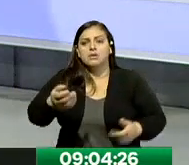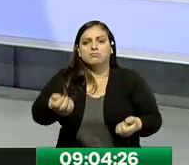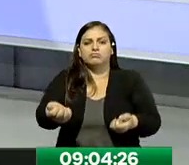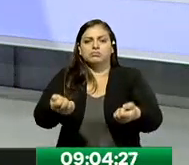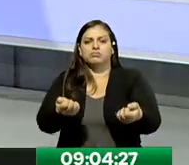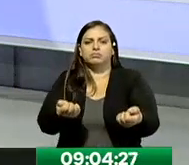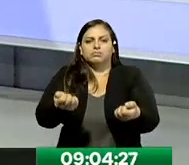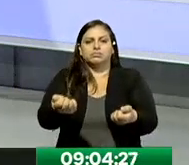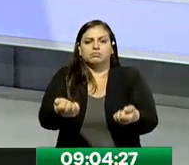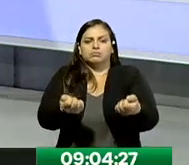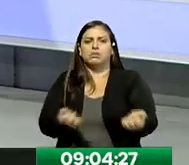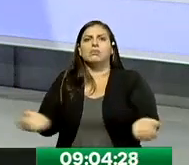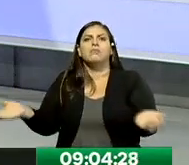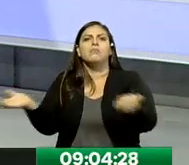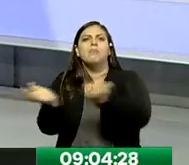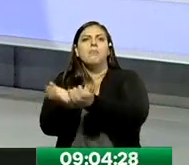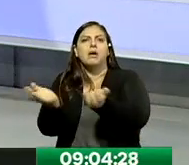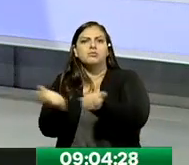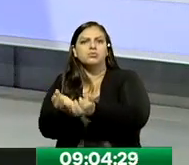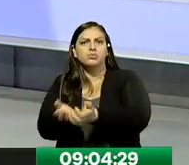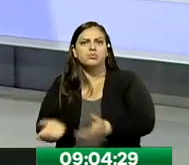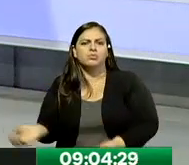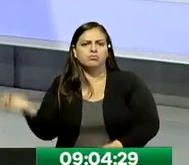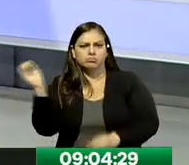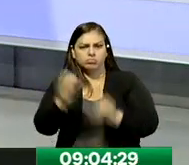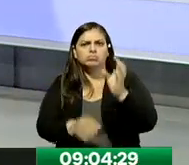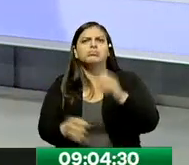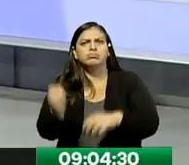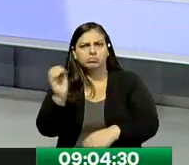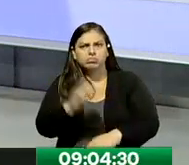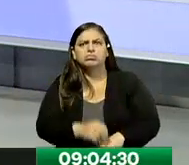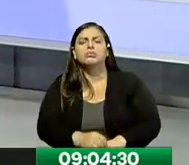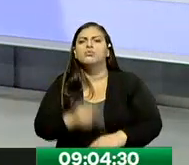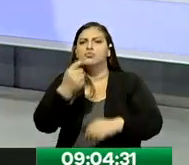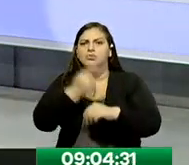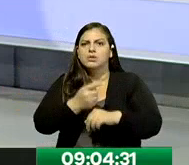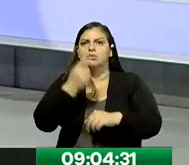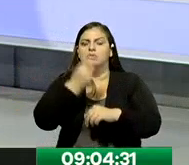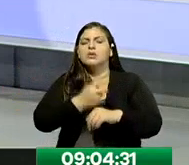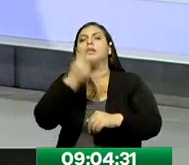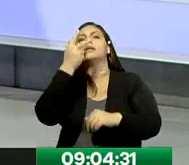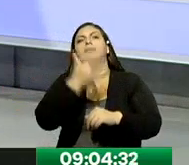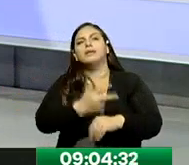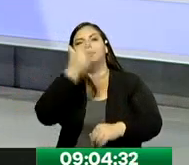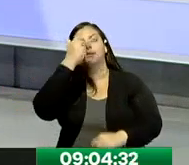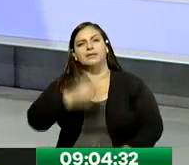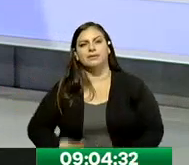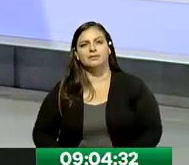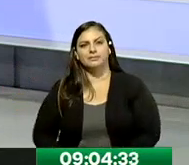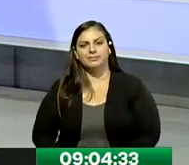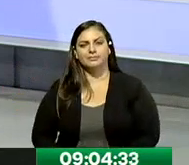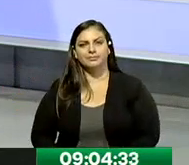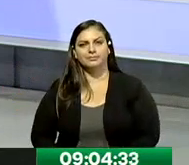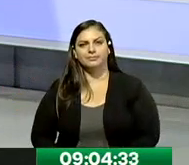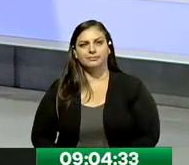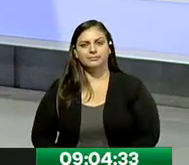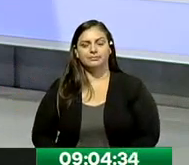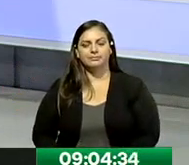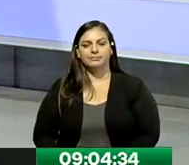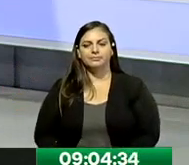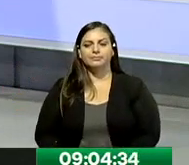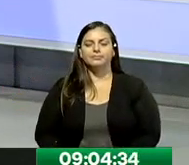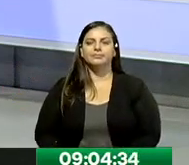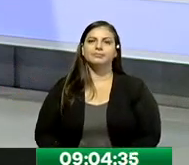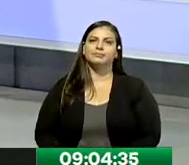basura en su casa. Con un tacho. Lo hacemos todos en Guayaquil. Lo que pasa aquí, querido